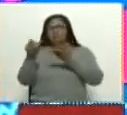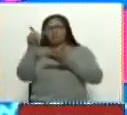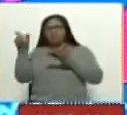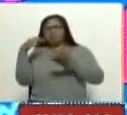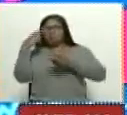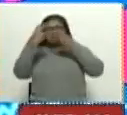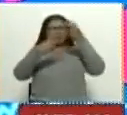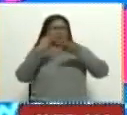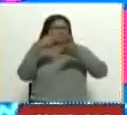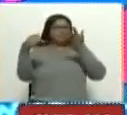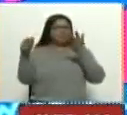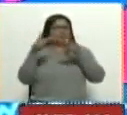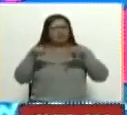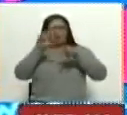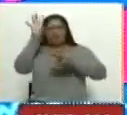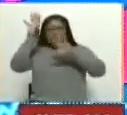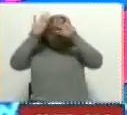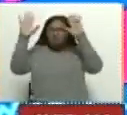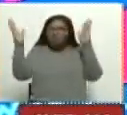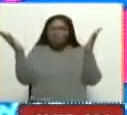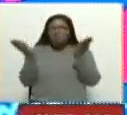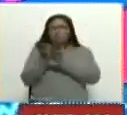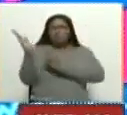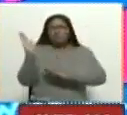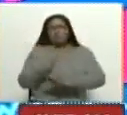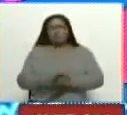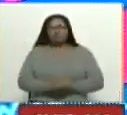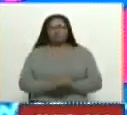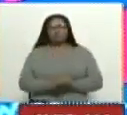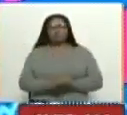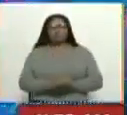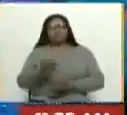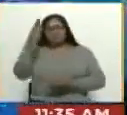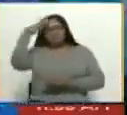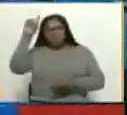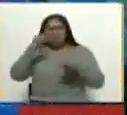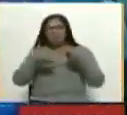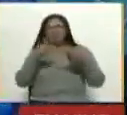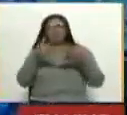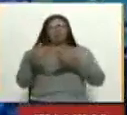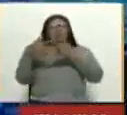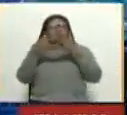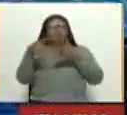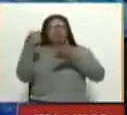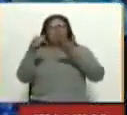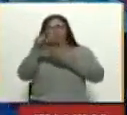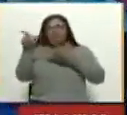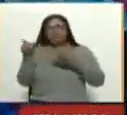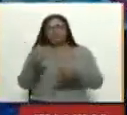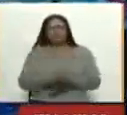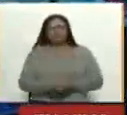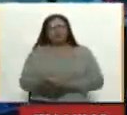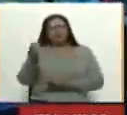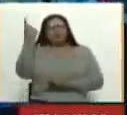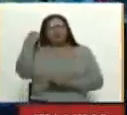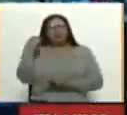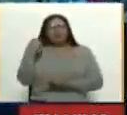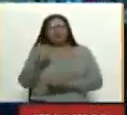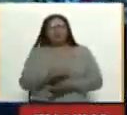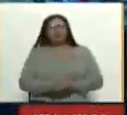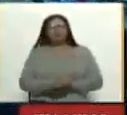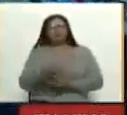de Estados Unidos Abel de Cuba ayer se nos fue el doctor